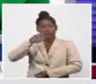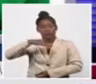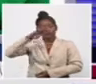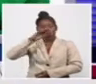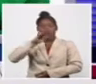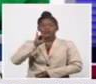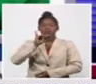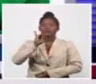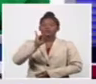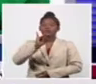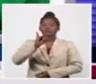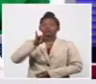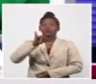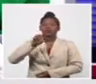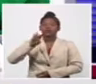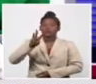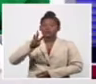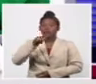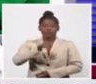793.